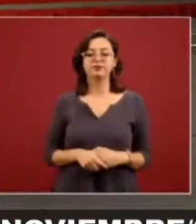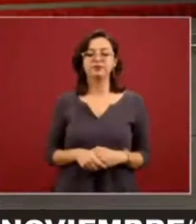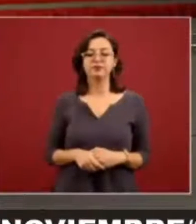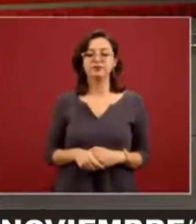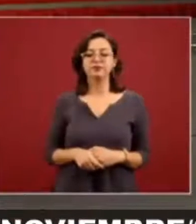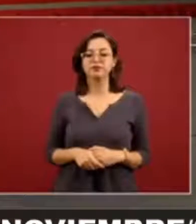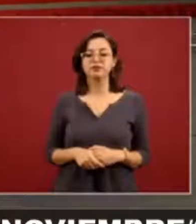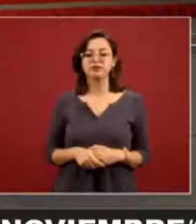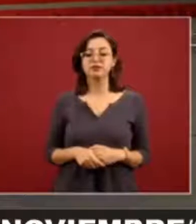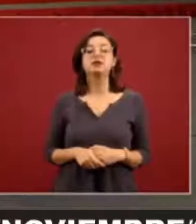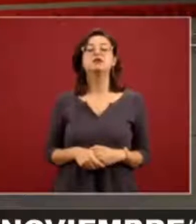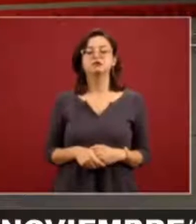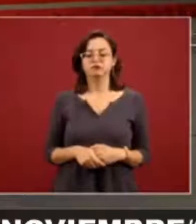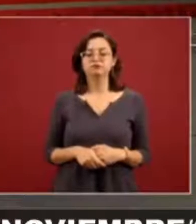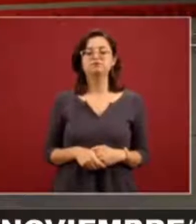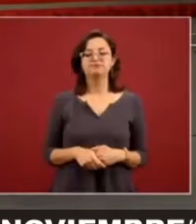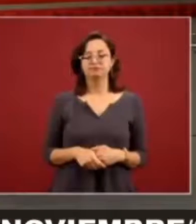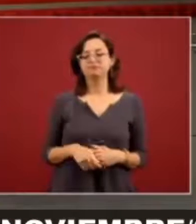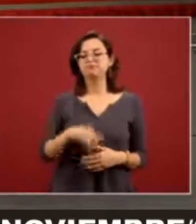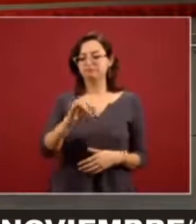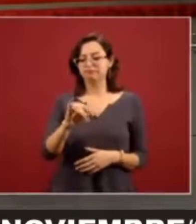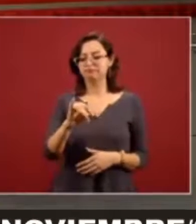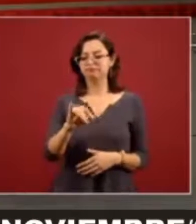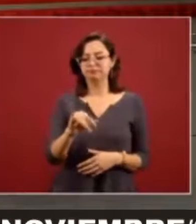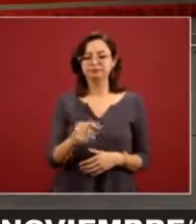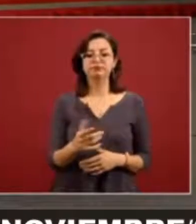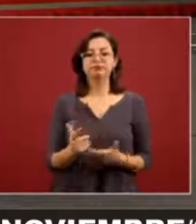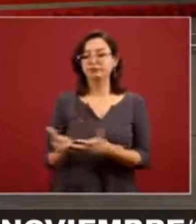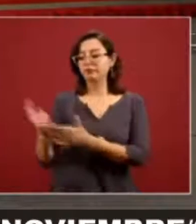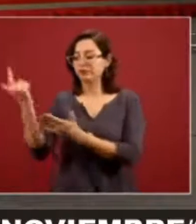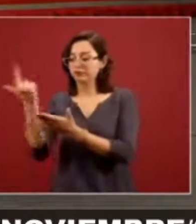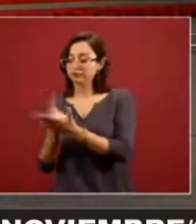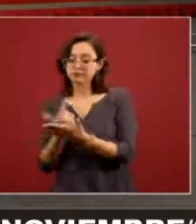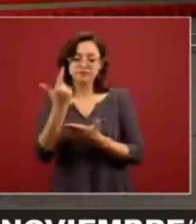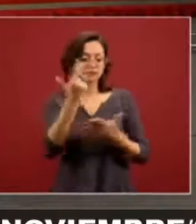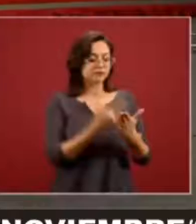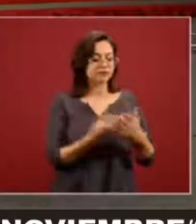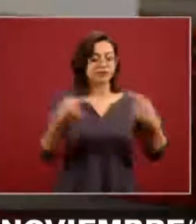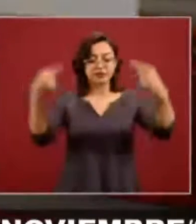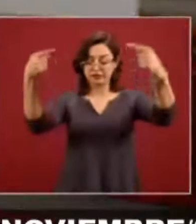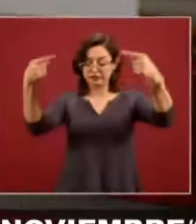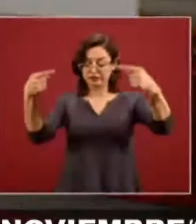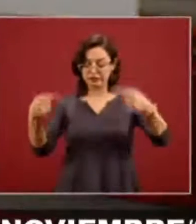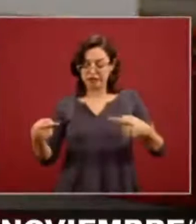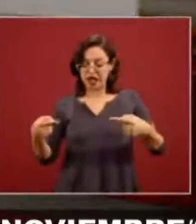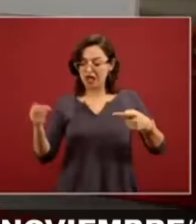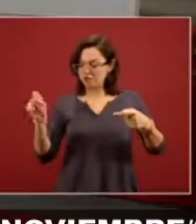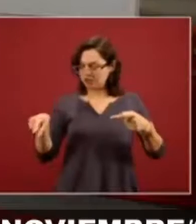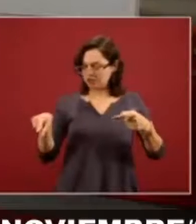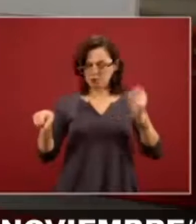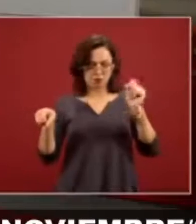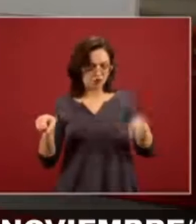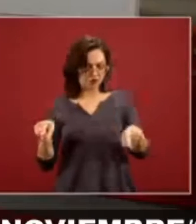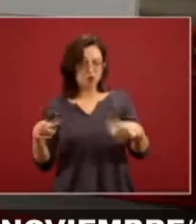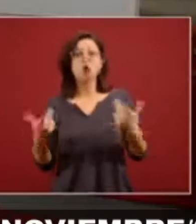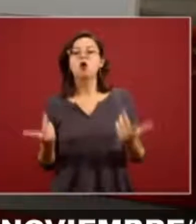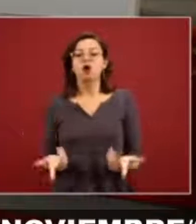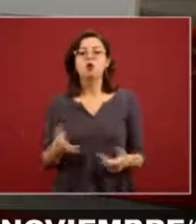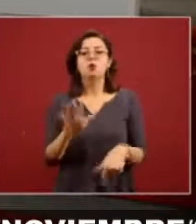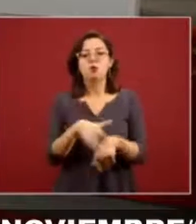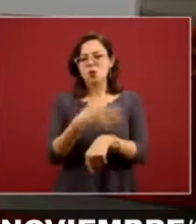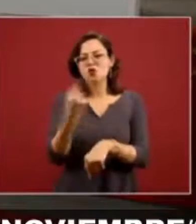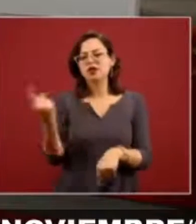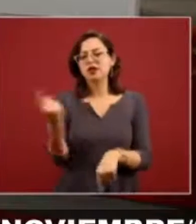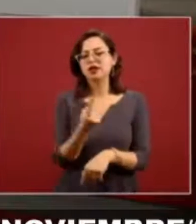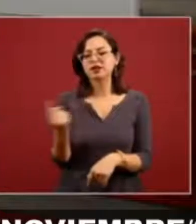Sí, Daniela, y justamente ese cruce es posible hacerlo porque parte de los datos que ingresan